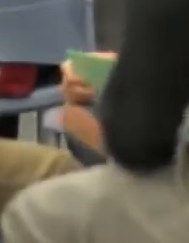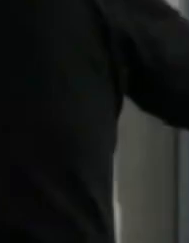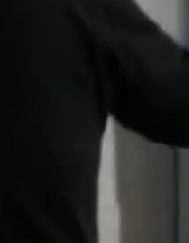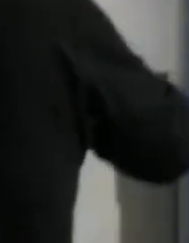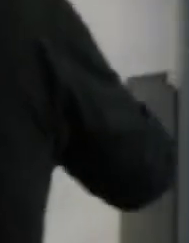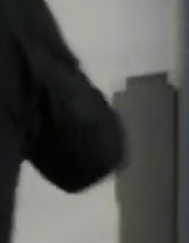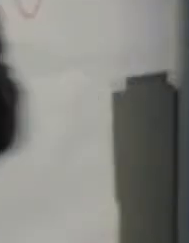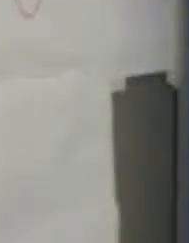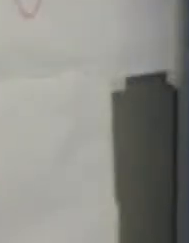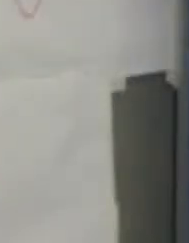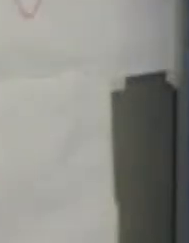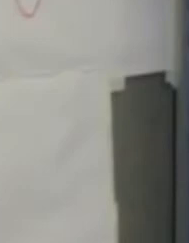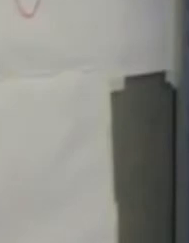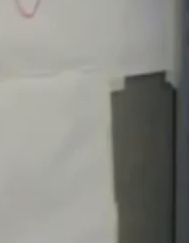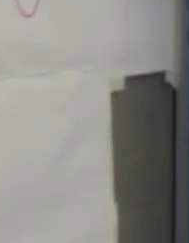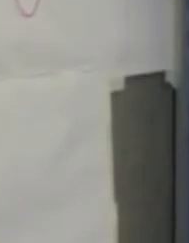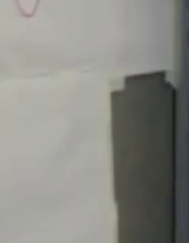participación.